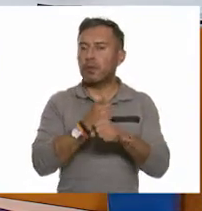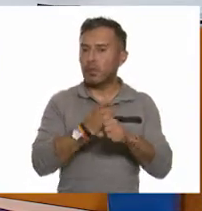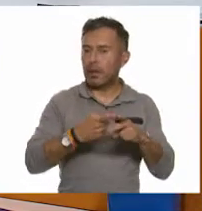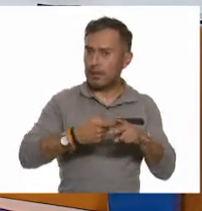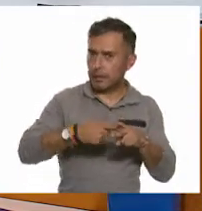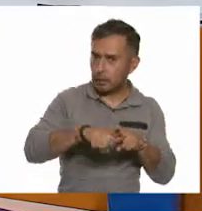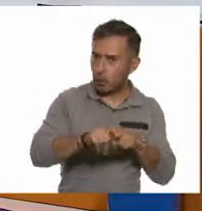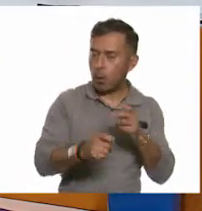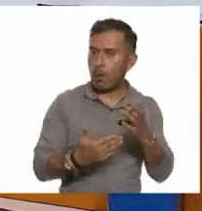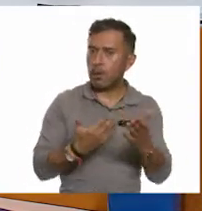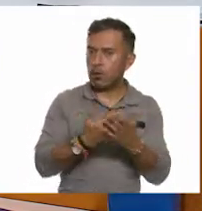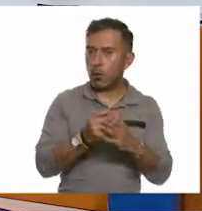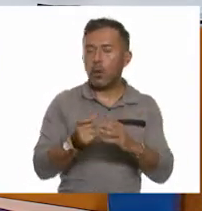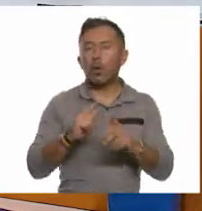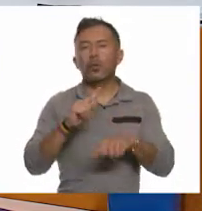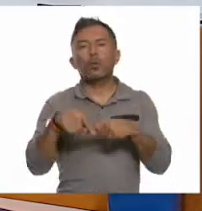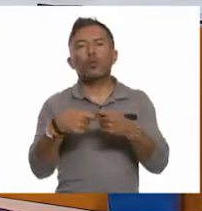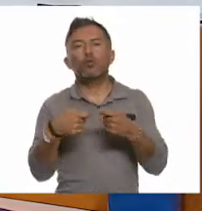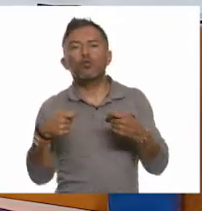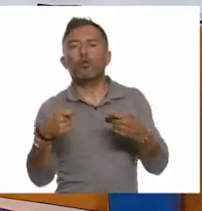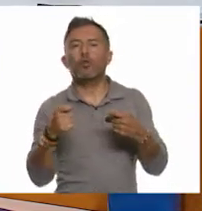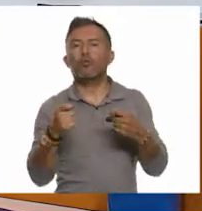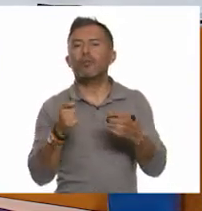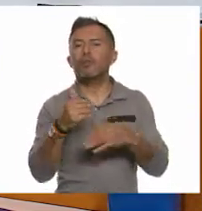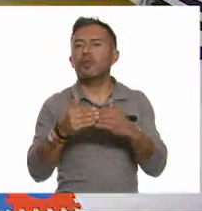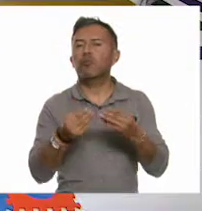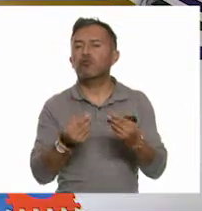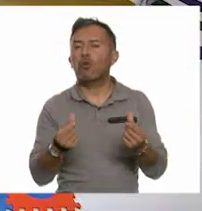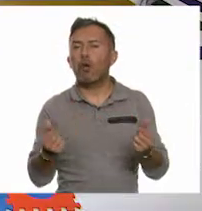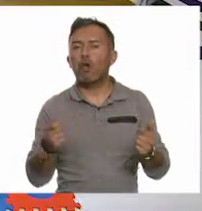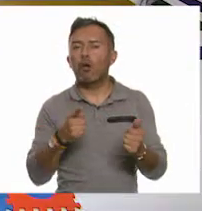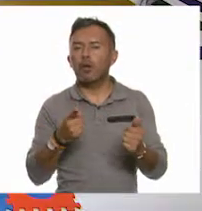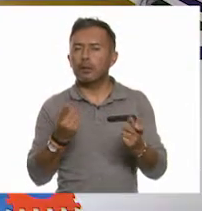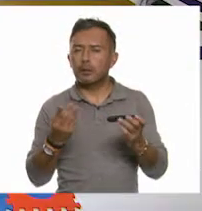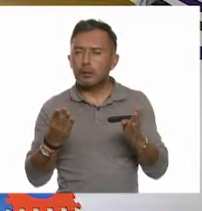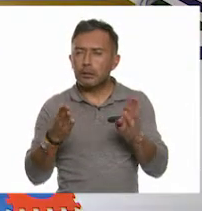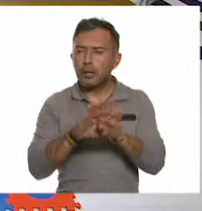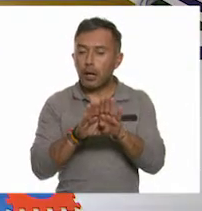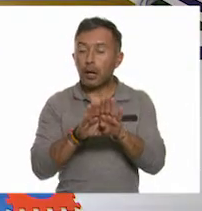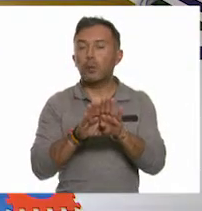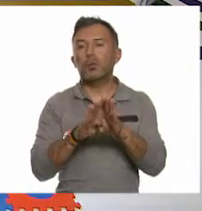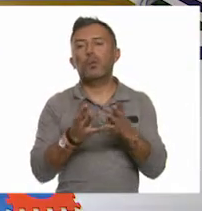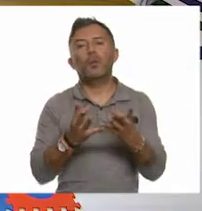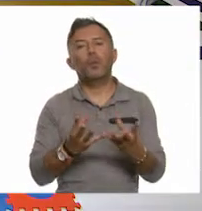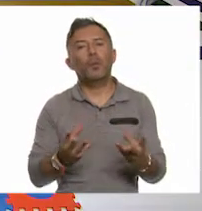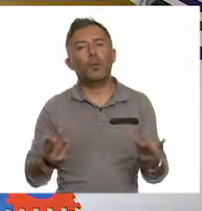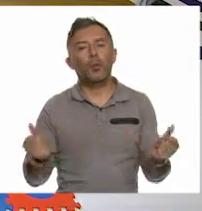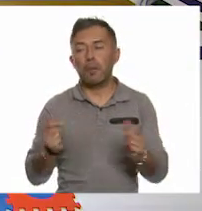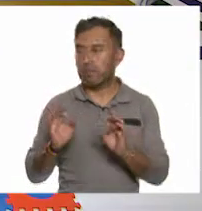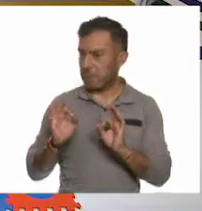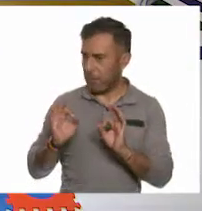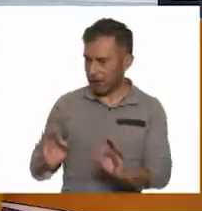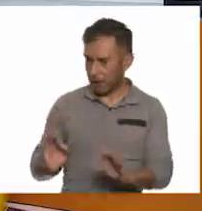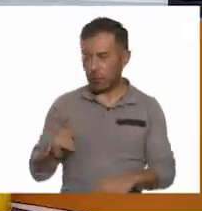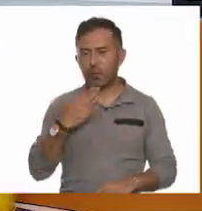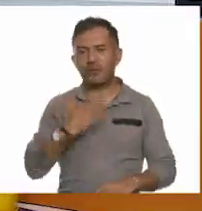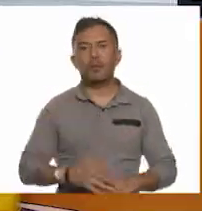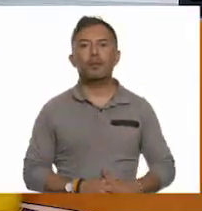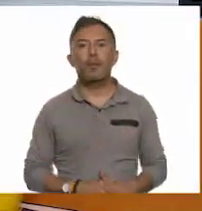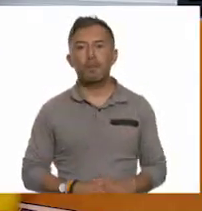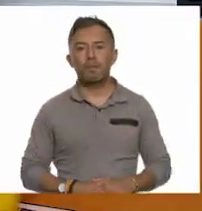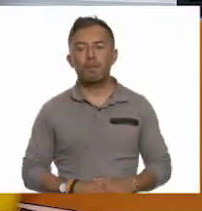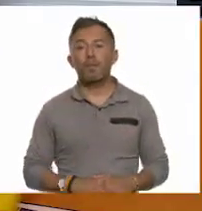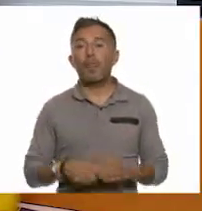planteamiento, un nudo o desarrollo y un cierre o desenlace. Perfecto. Muy bien. Pues ahora para